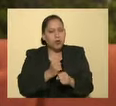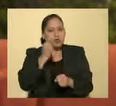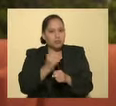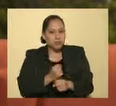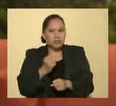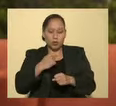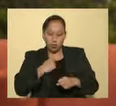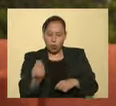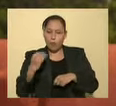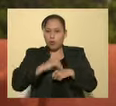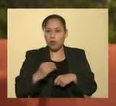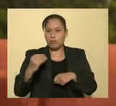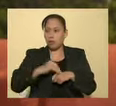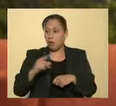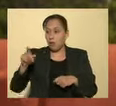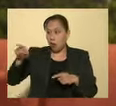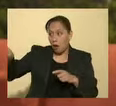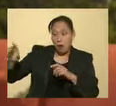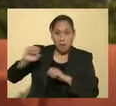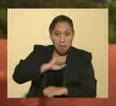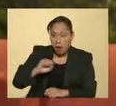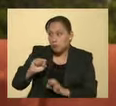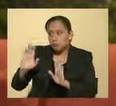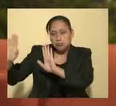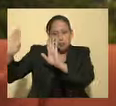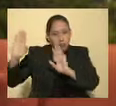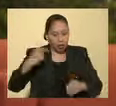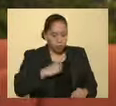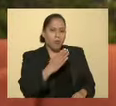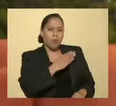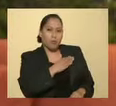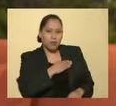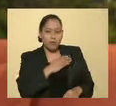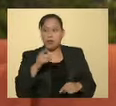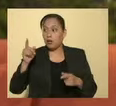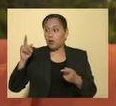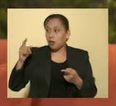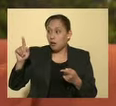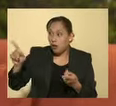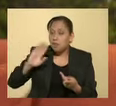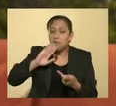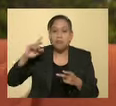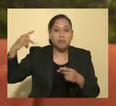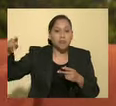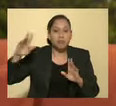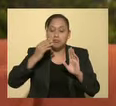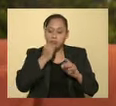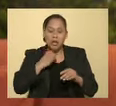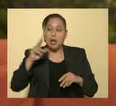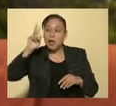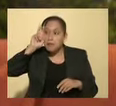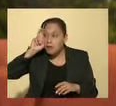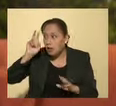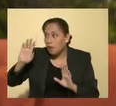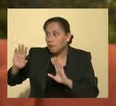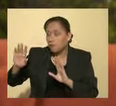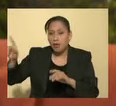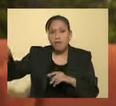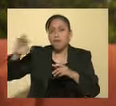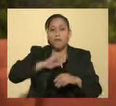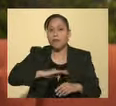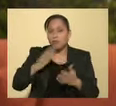¿no? Hacerlo, trabajar esa paz. ¿Cómo se trabaja? Corrigiendo lo que la arranca. Tengo envidia, no tengo